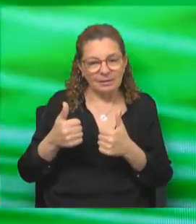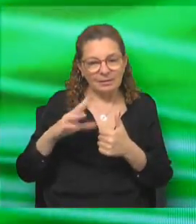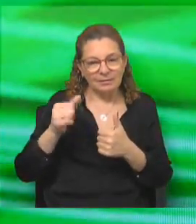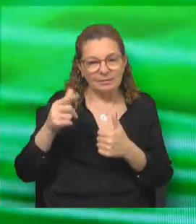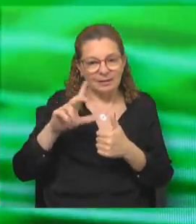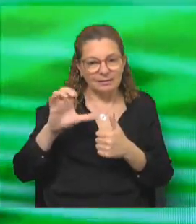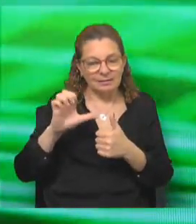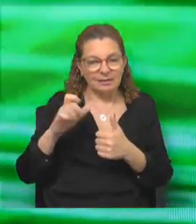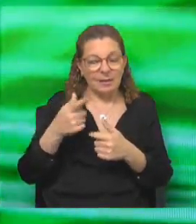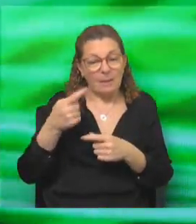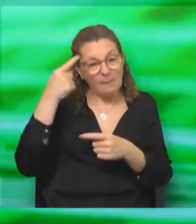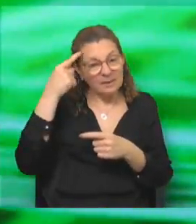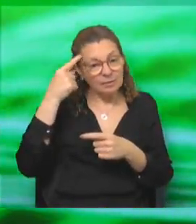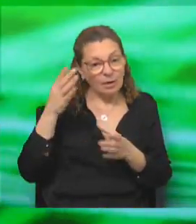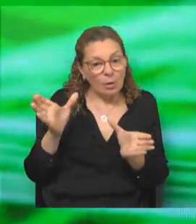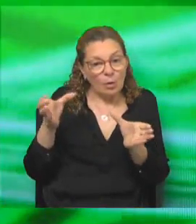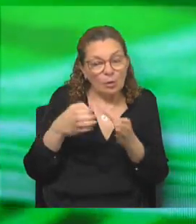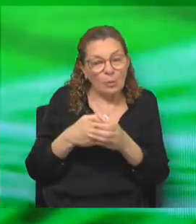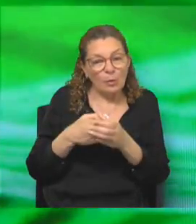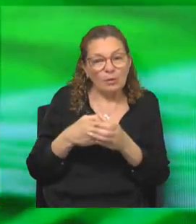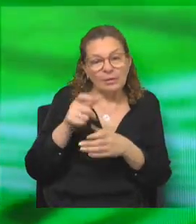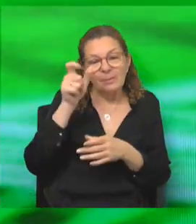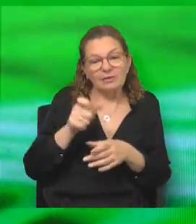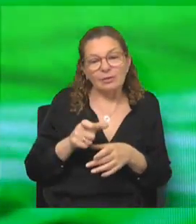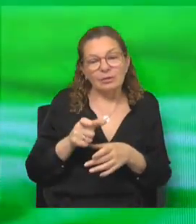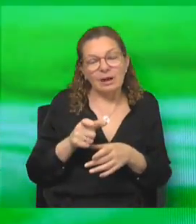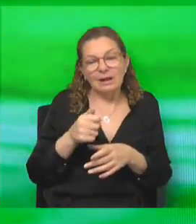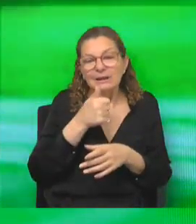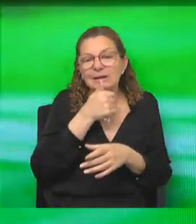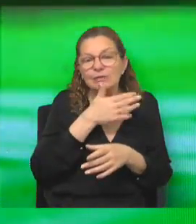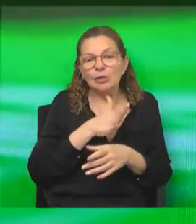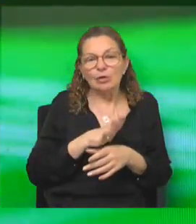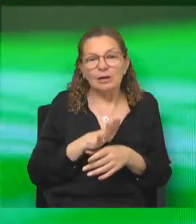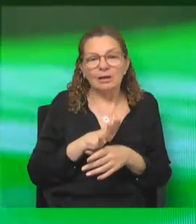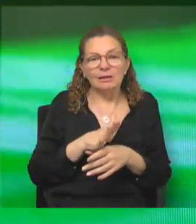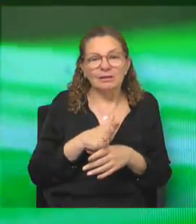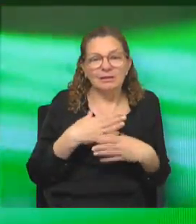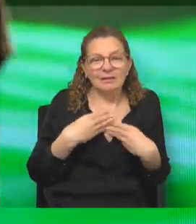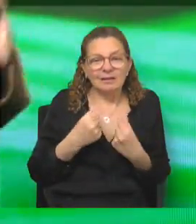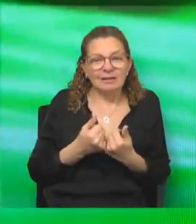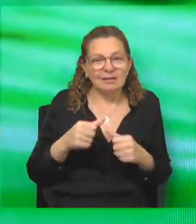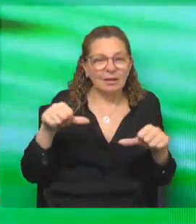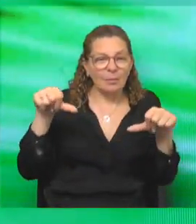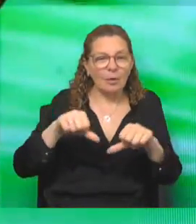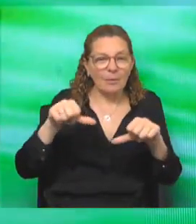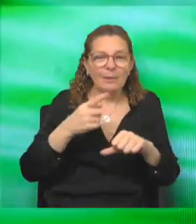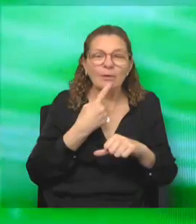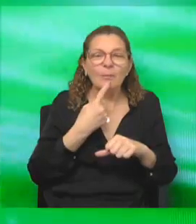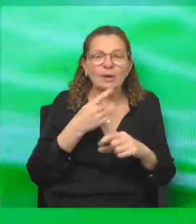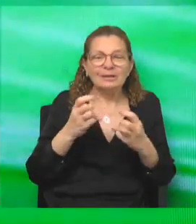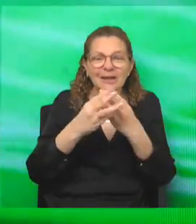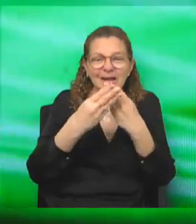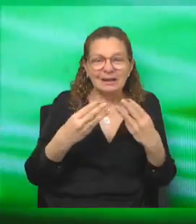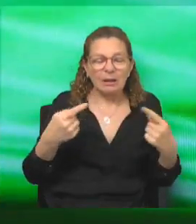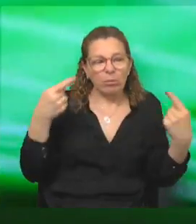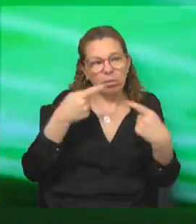Salle creo que hay un conjunto de población que históricamente se siente muy mal con la política en general que